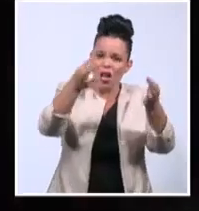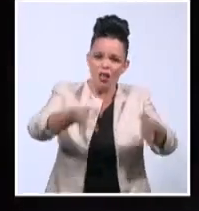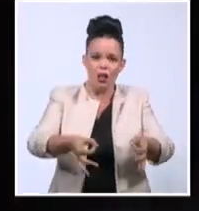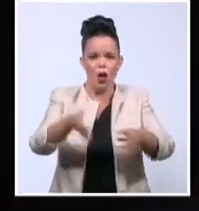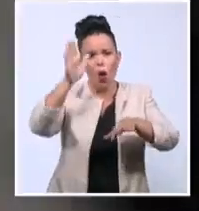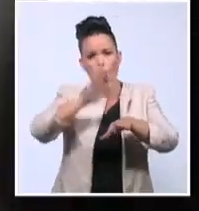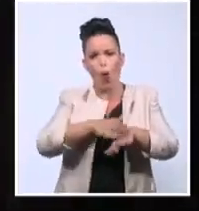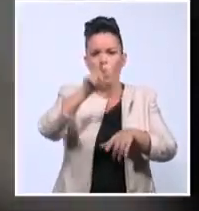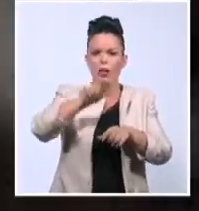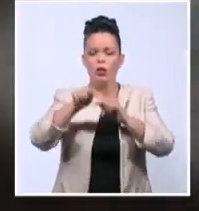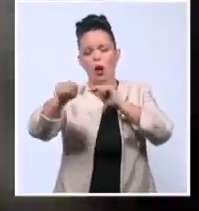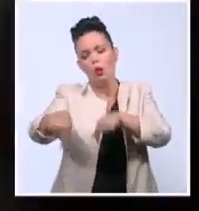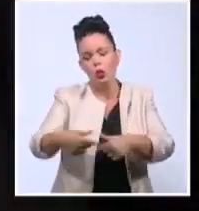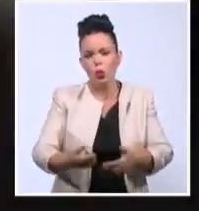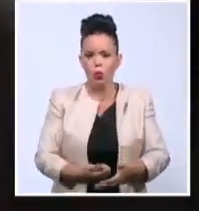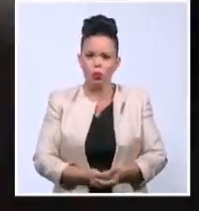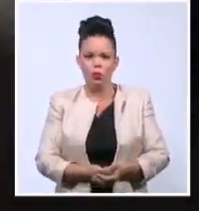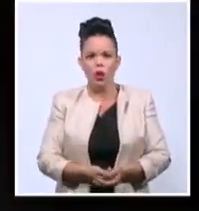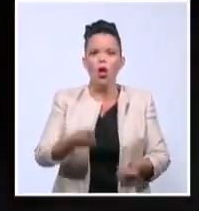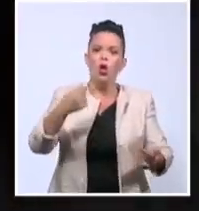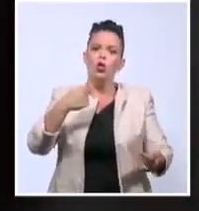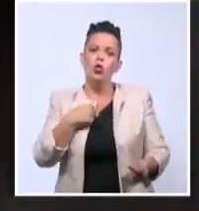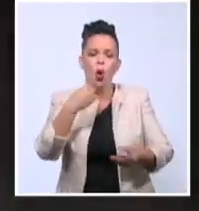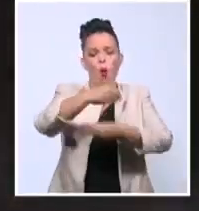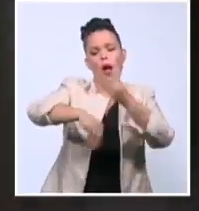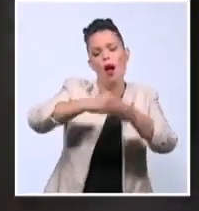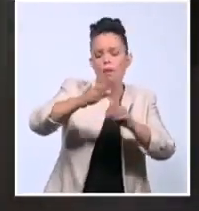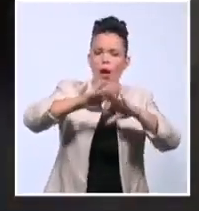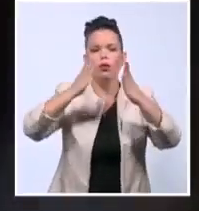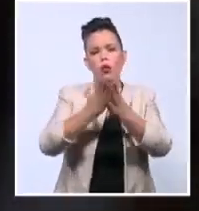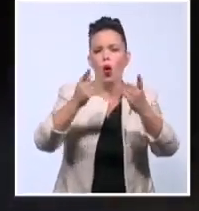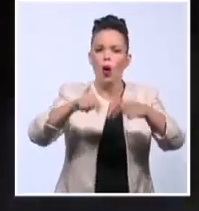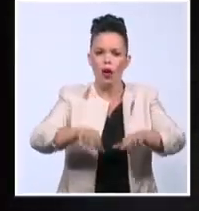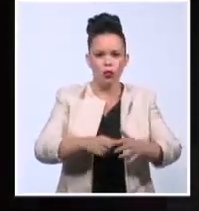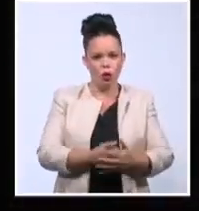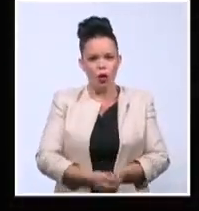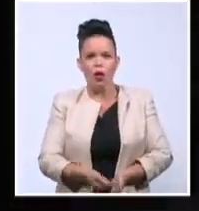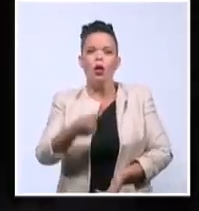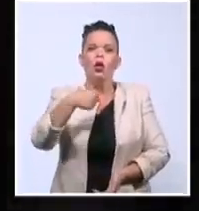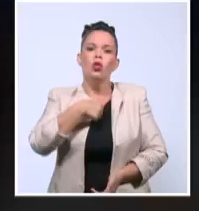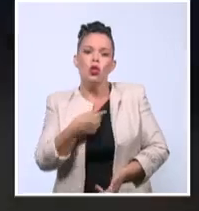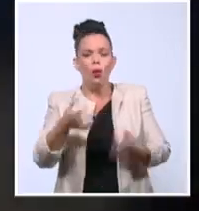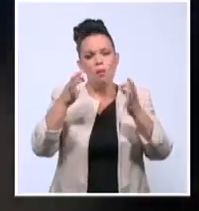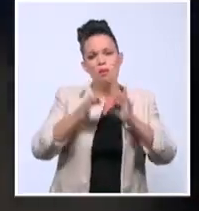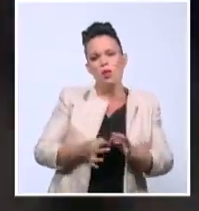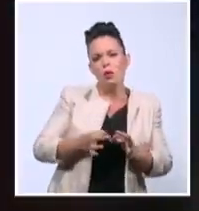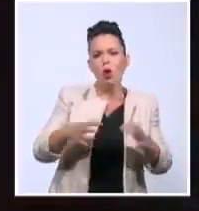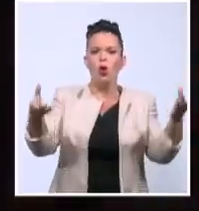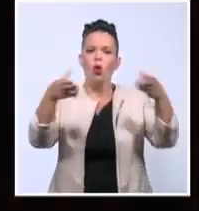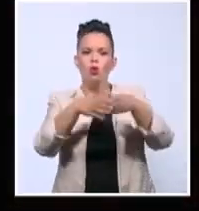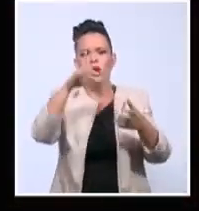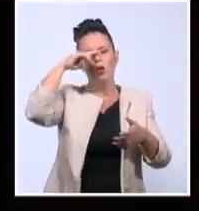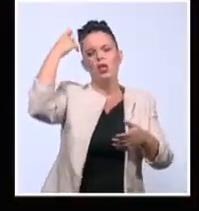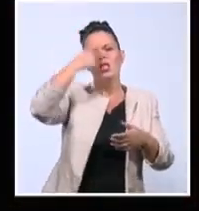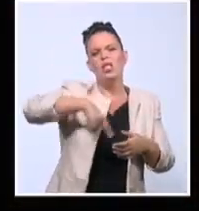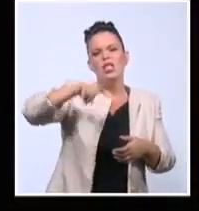tú Por persona como tú, yo voy a cambiarlo Yo voy a cambiarlo, el hermano de las cartas la busca Mendame y San Isidro, busca Mendame y San Isidro Yo voy a cambiarlo, yo